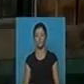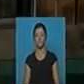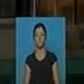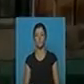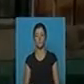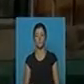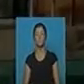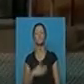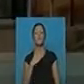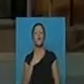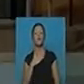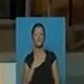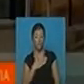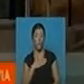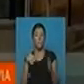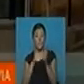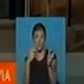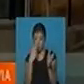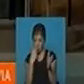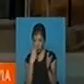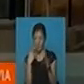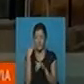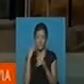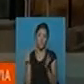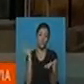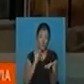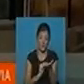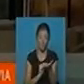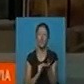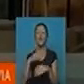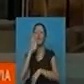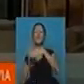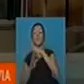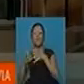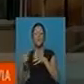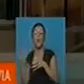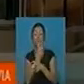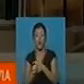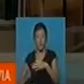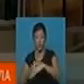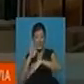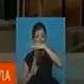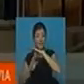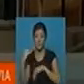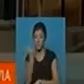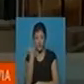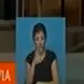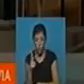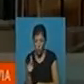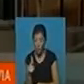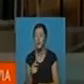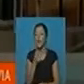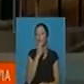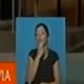que como la oposición está muy fragmentada, no hay ningún líder de oposición importante, el MAS con un candidato que no sea Evo Morales